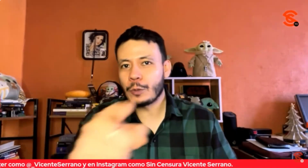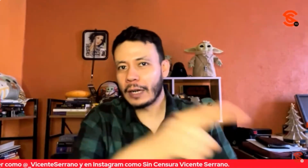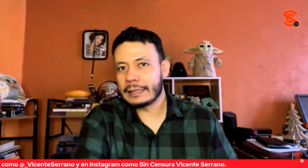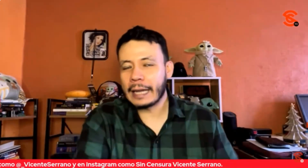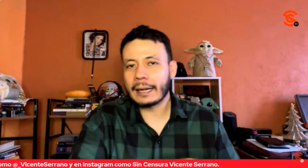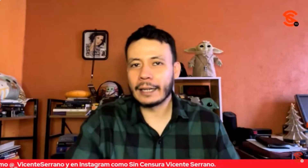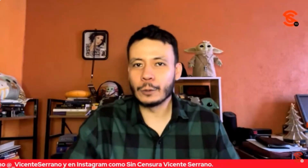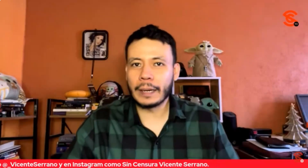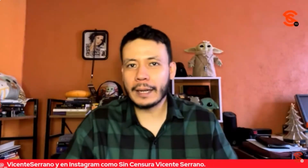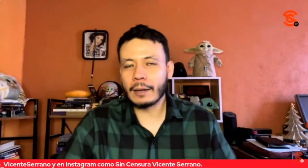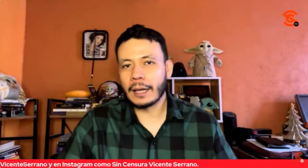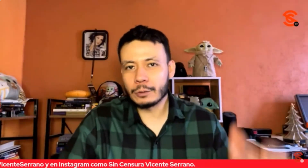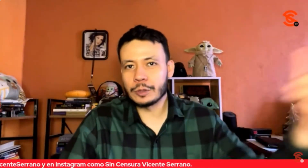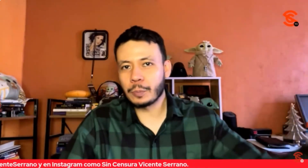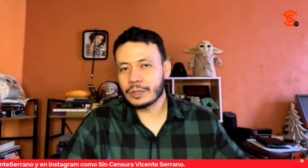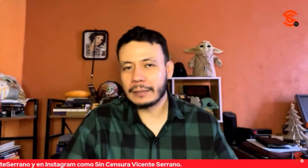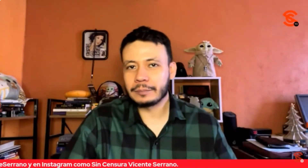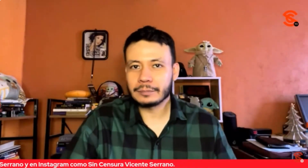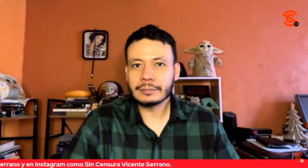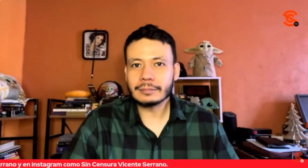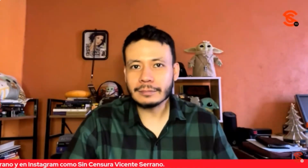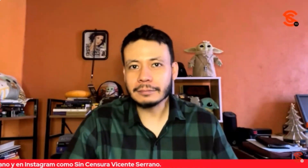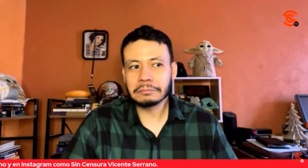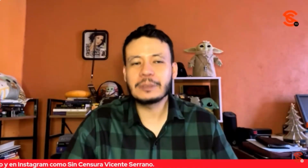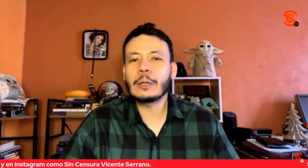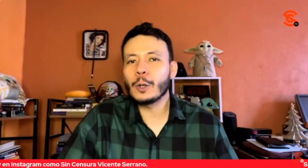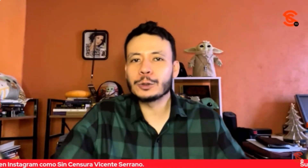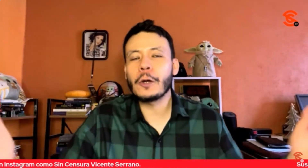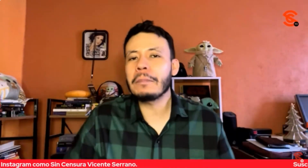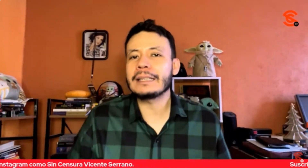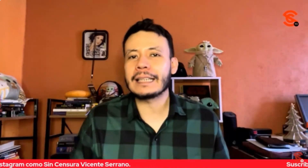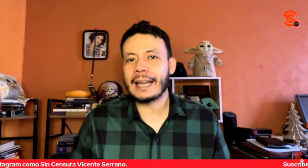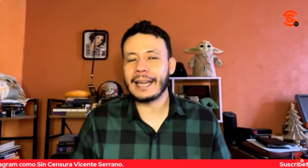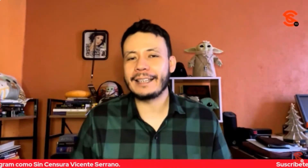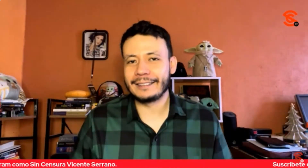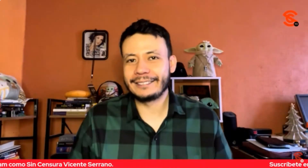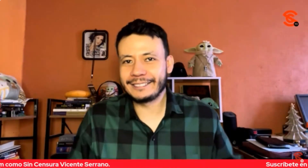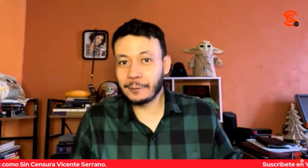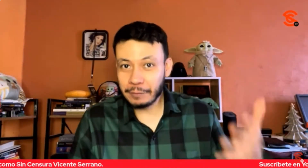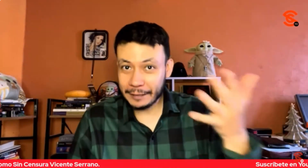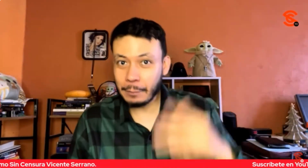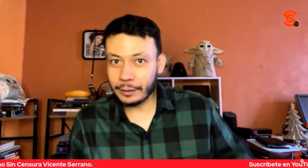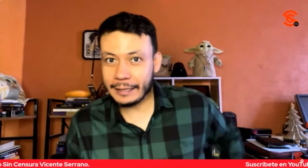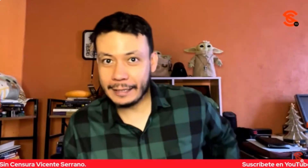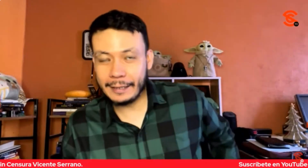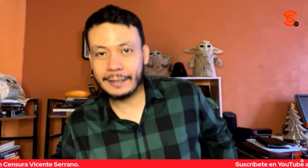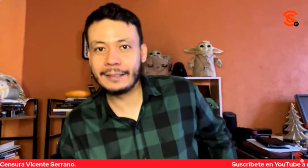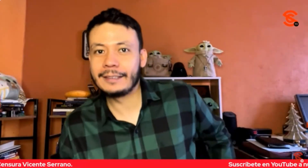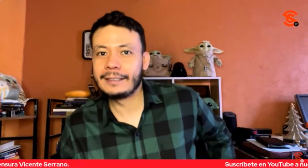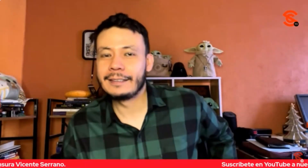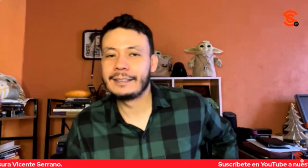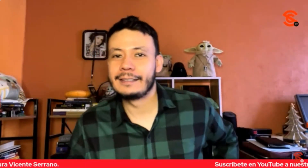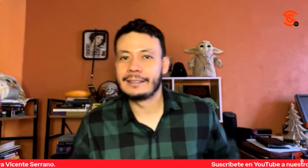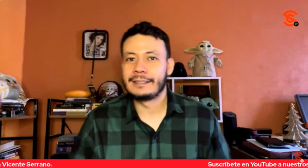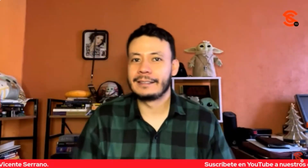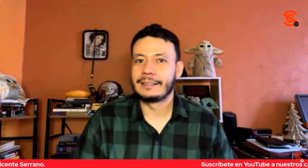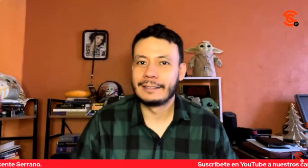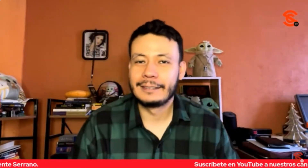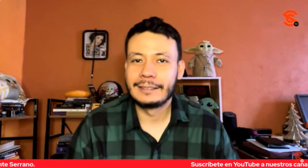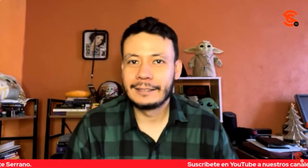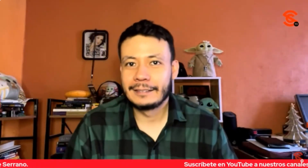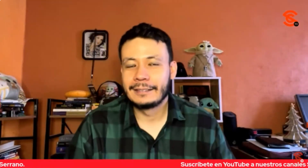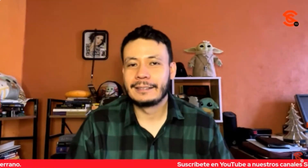poco eso no es violentar a tu pareja o a tu esposa? Tengo los nombres, caray. Son gente importante, ¿eh?